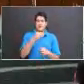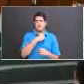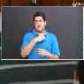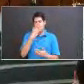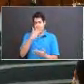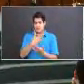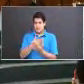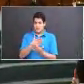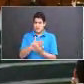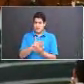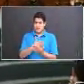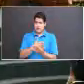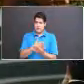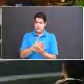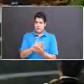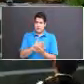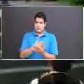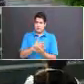aquí.